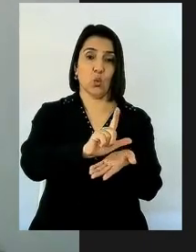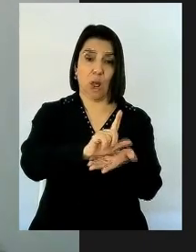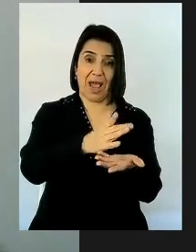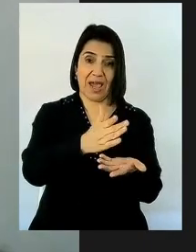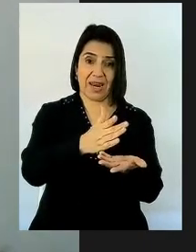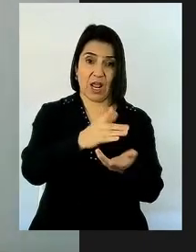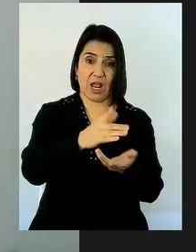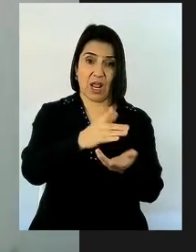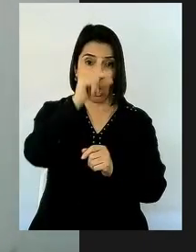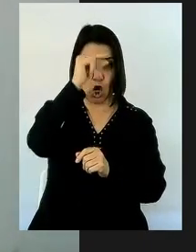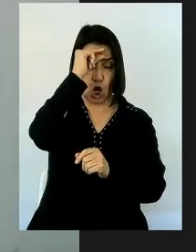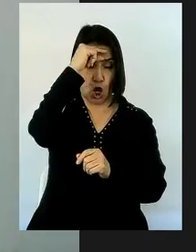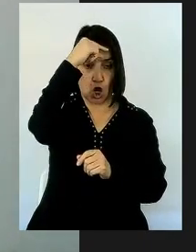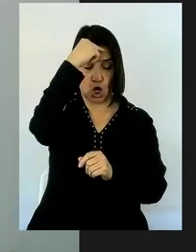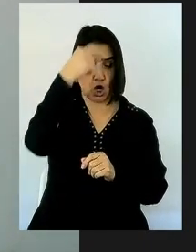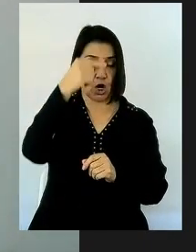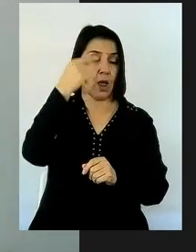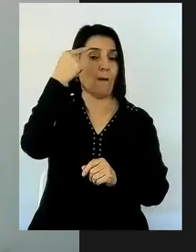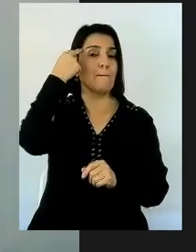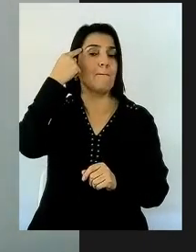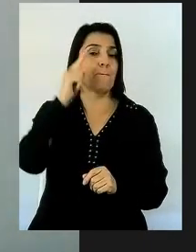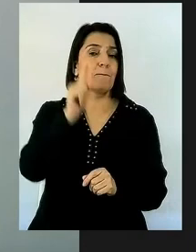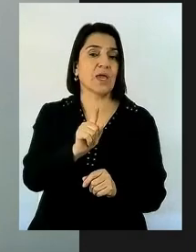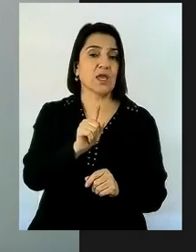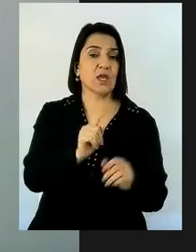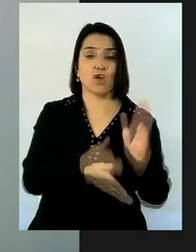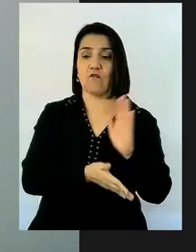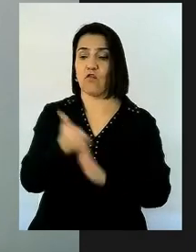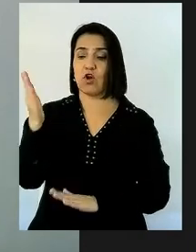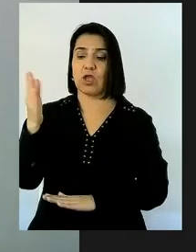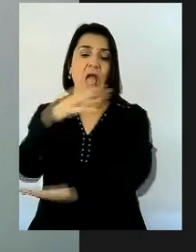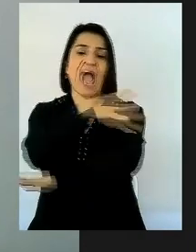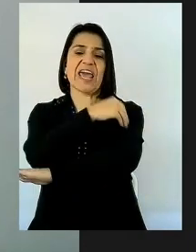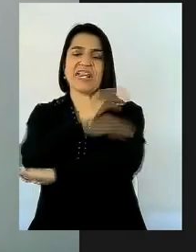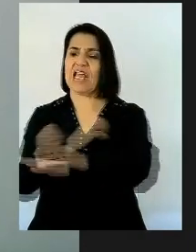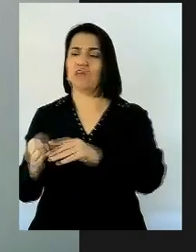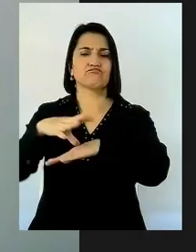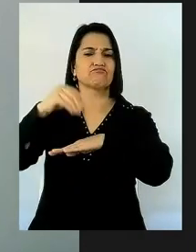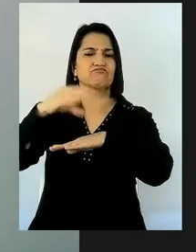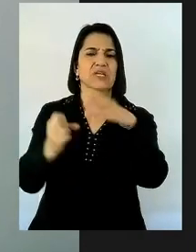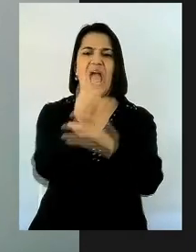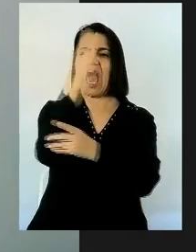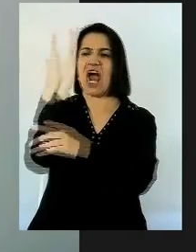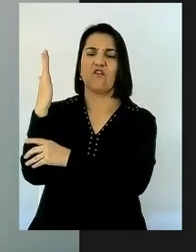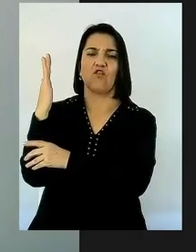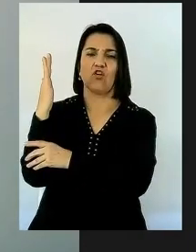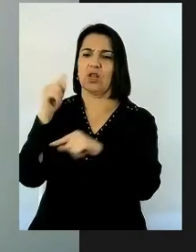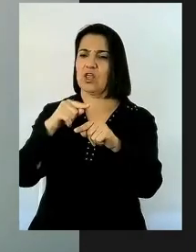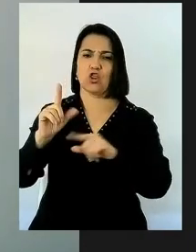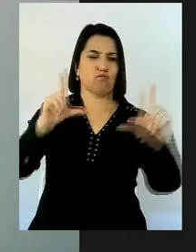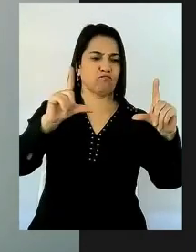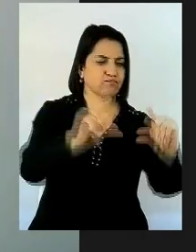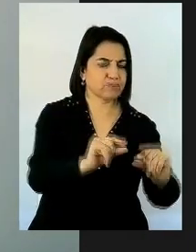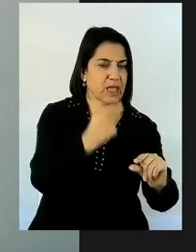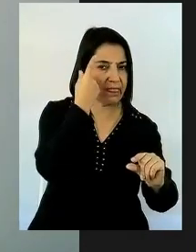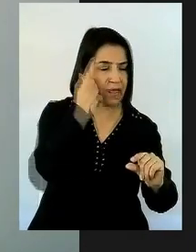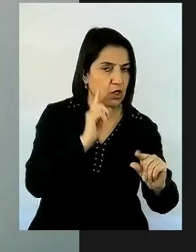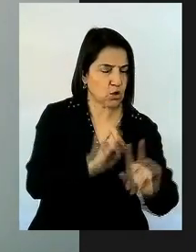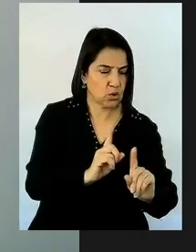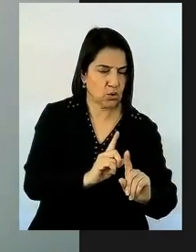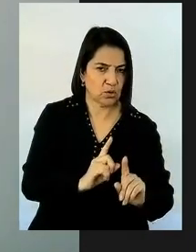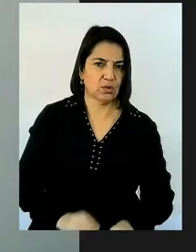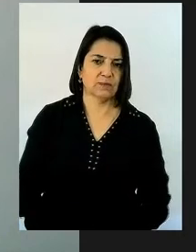árboles en Arica, no estoy mitigando en realidad el daño que estoy produciendo. Por lo